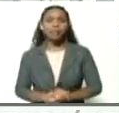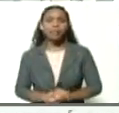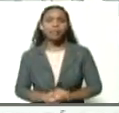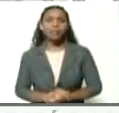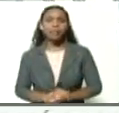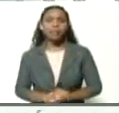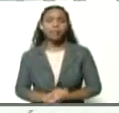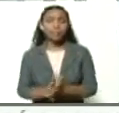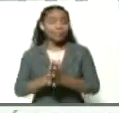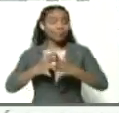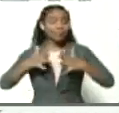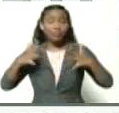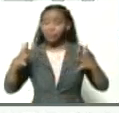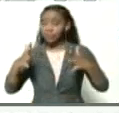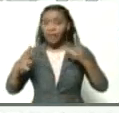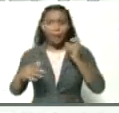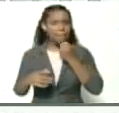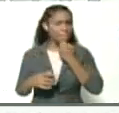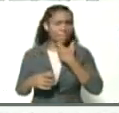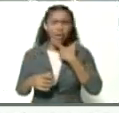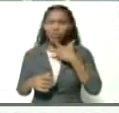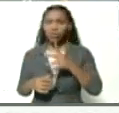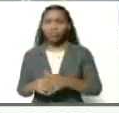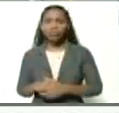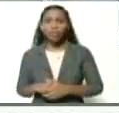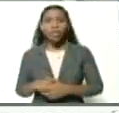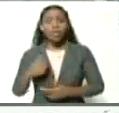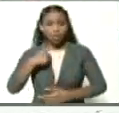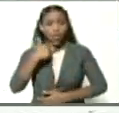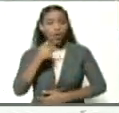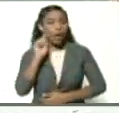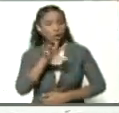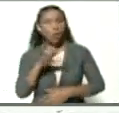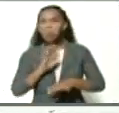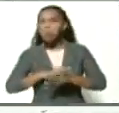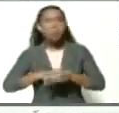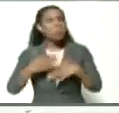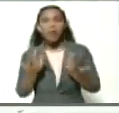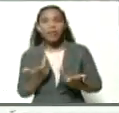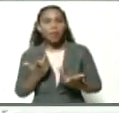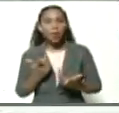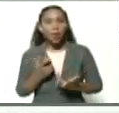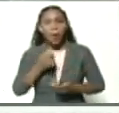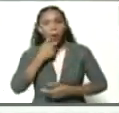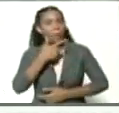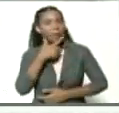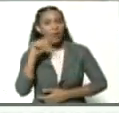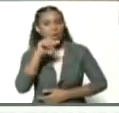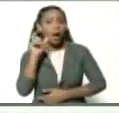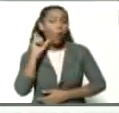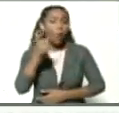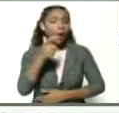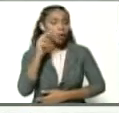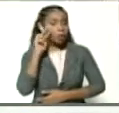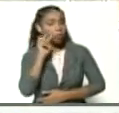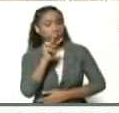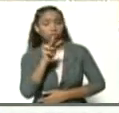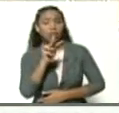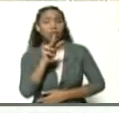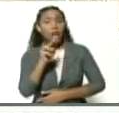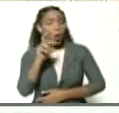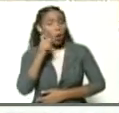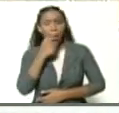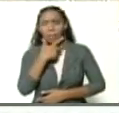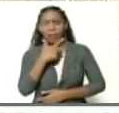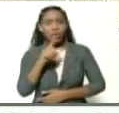Es lo más grande y bello. Y digo esto por lo bello de Valle de la Pascua, y lo bello del